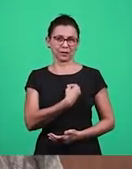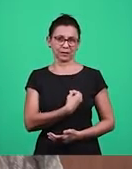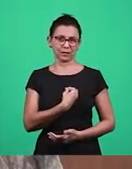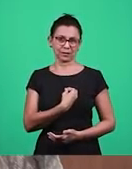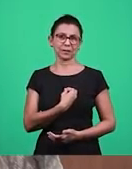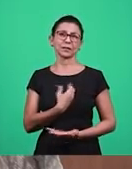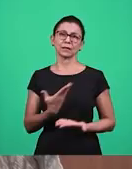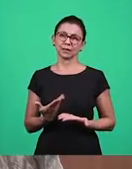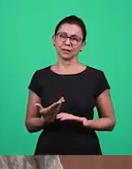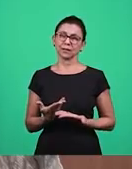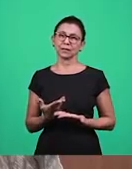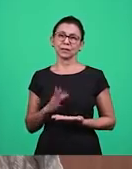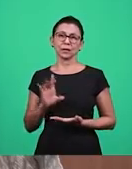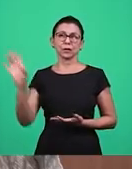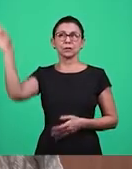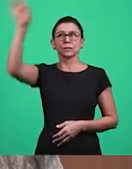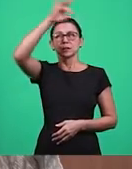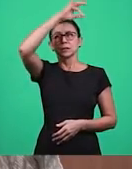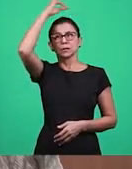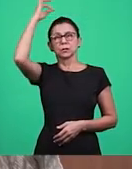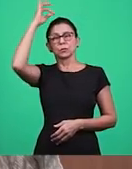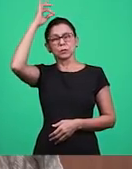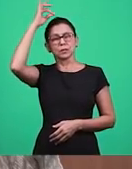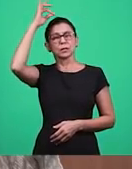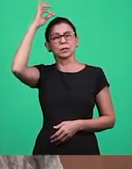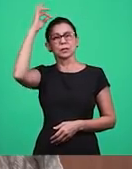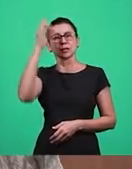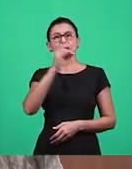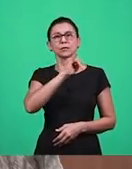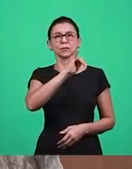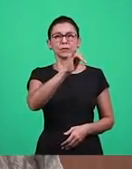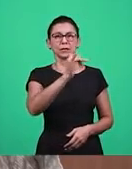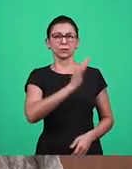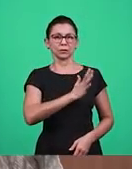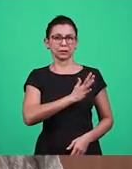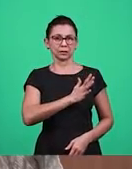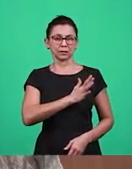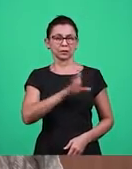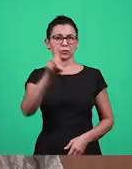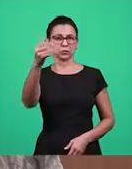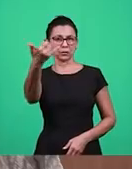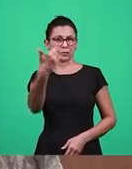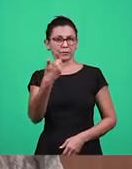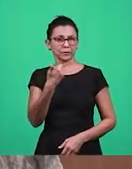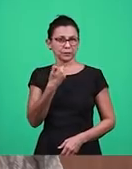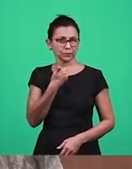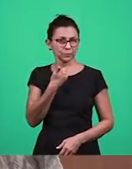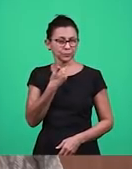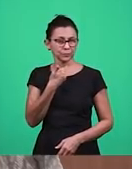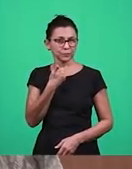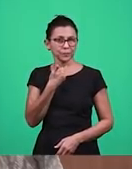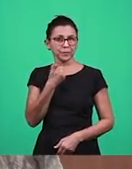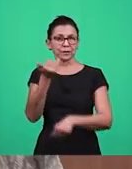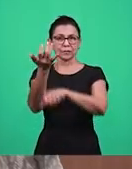va a hablar al corazón del hombre, como habló a nuestras vidas, como habla a su corazón,